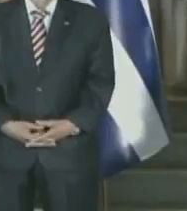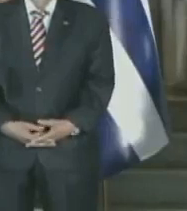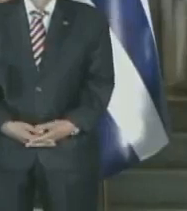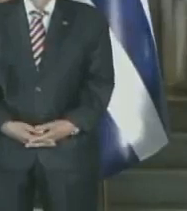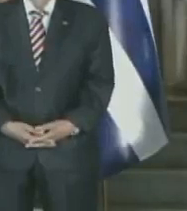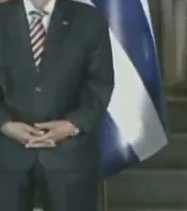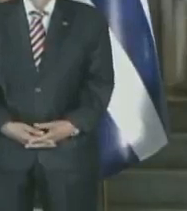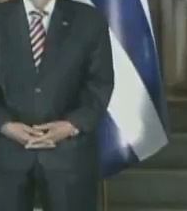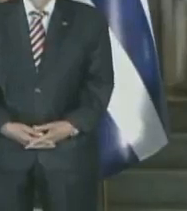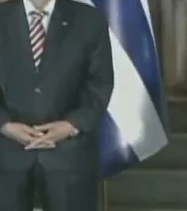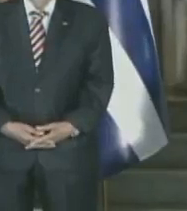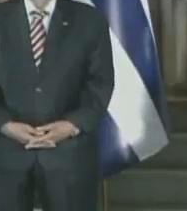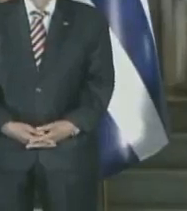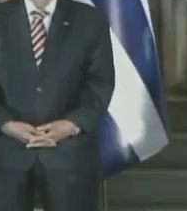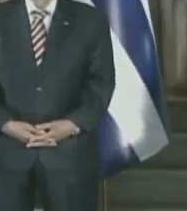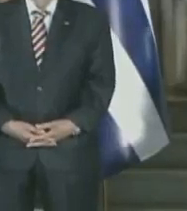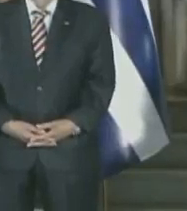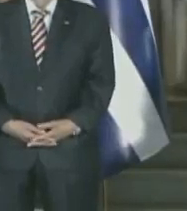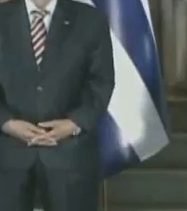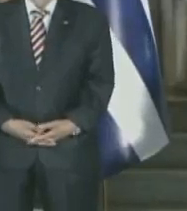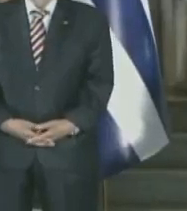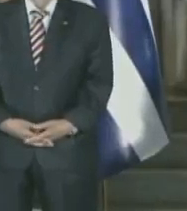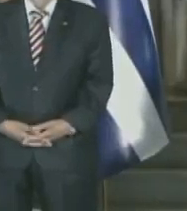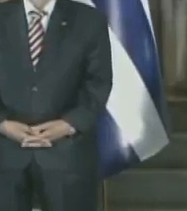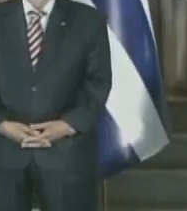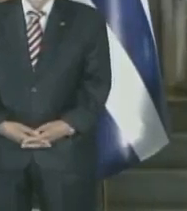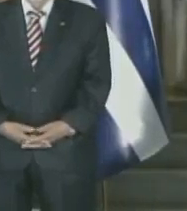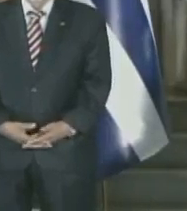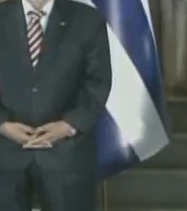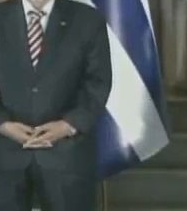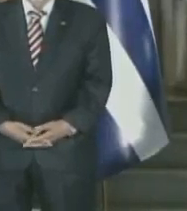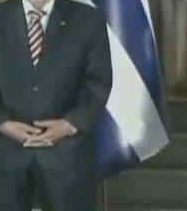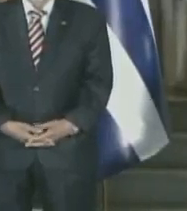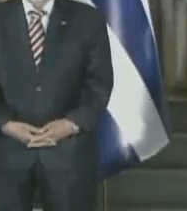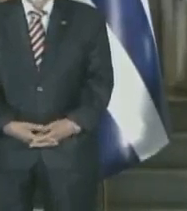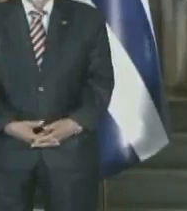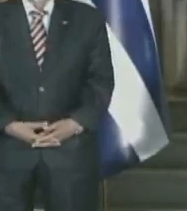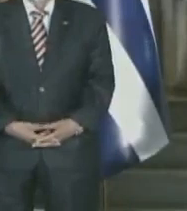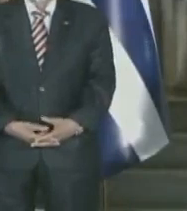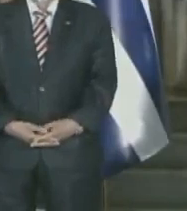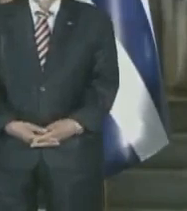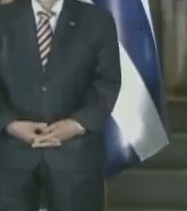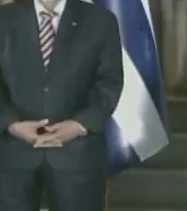vamos por el camino correcto para seguir incrementando la cooperación